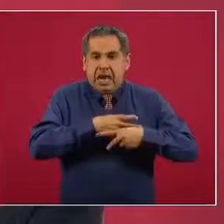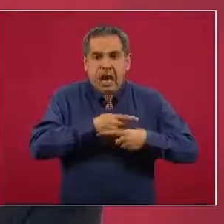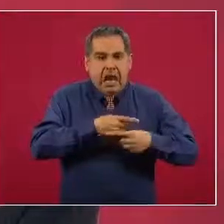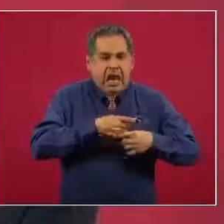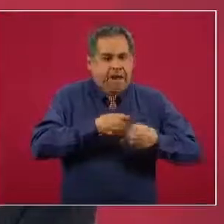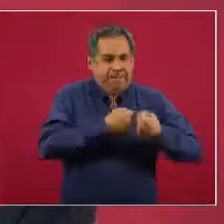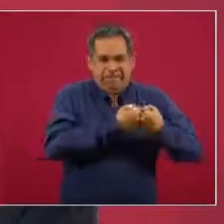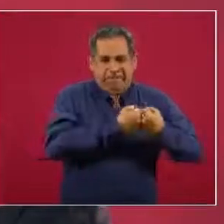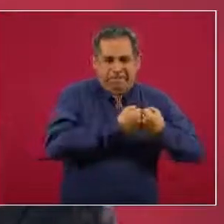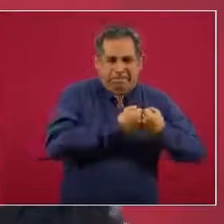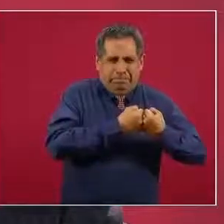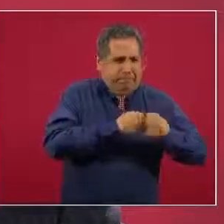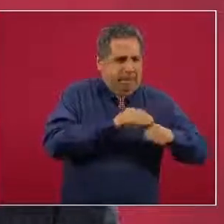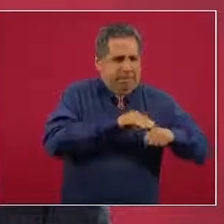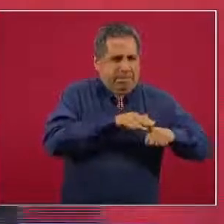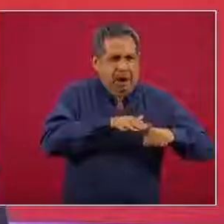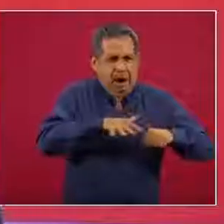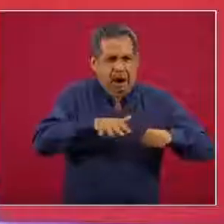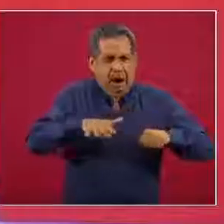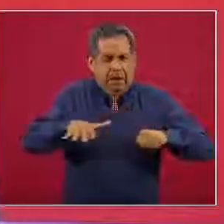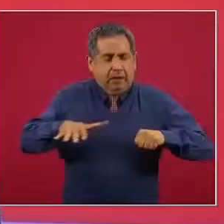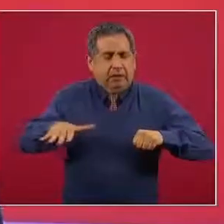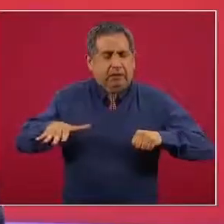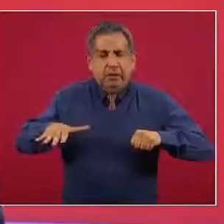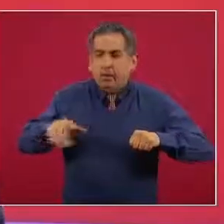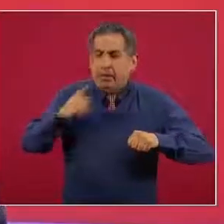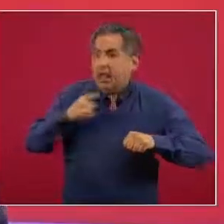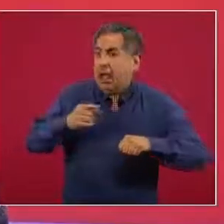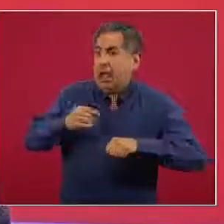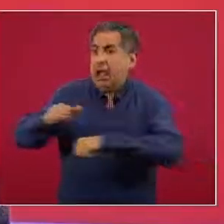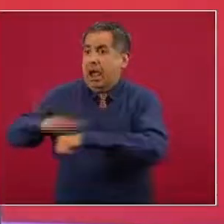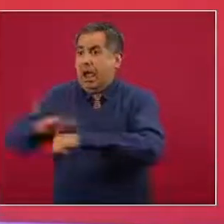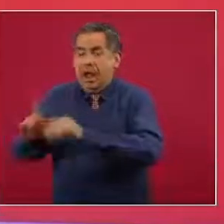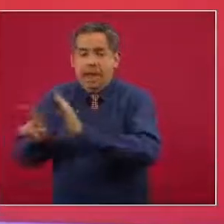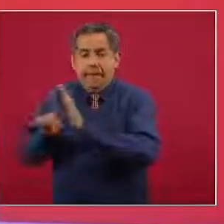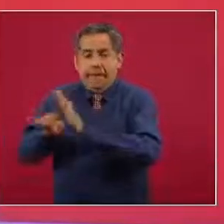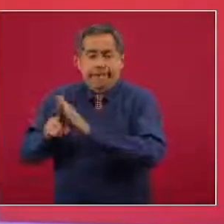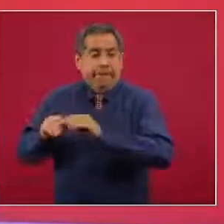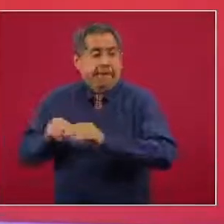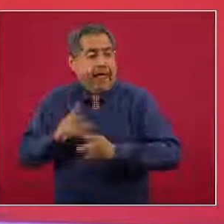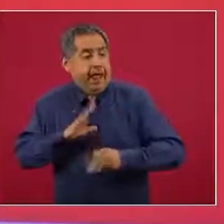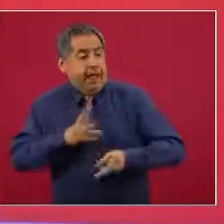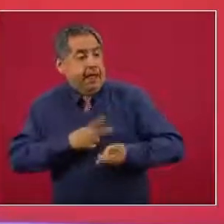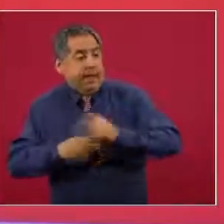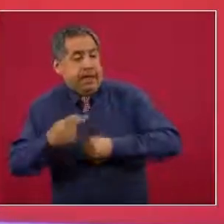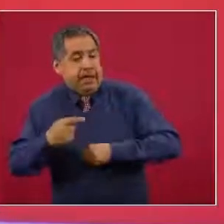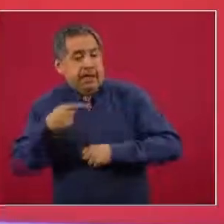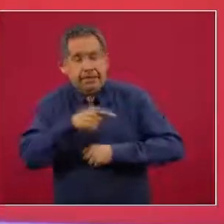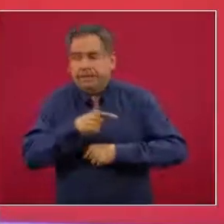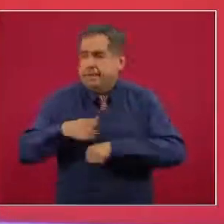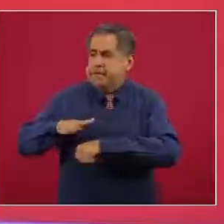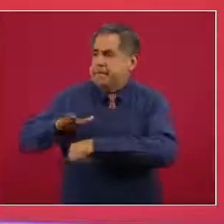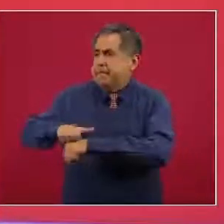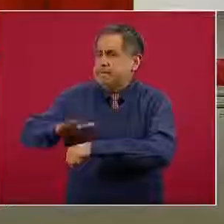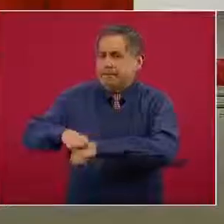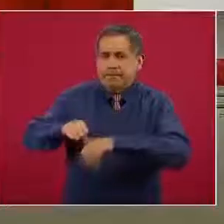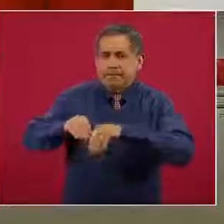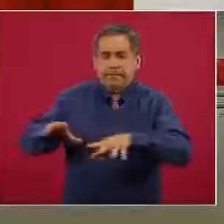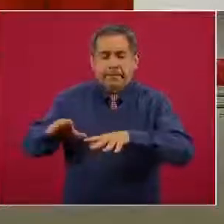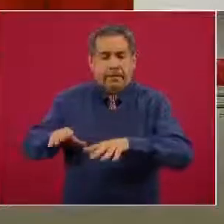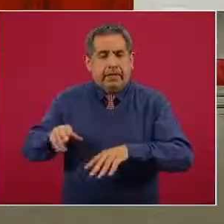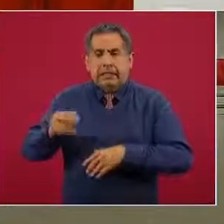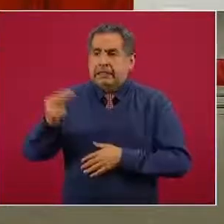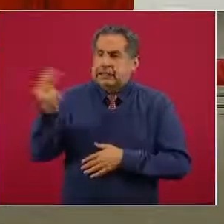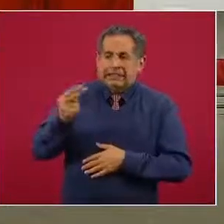de las placas continentales, de los movimientos telúricos, y alertan sobre un fenómeno que se necesita